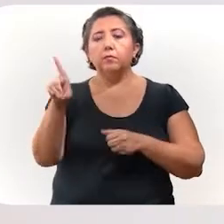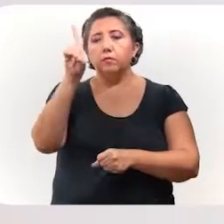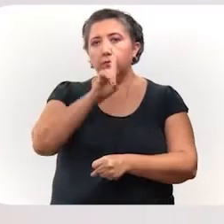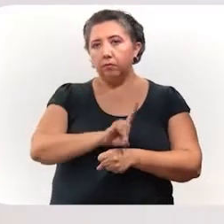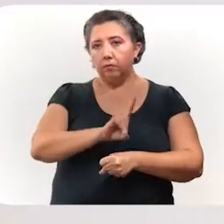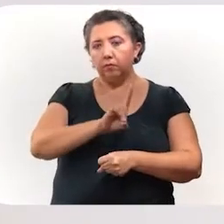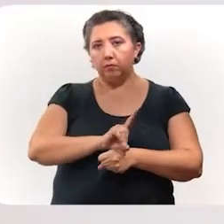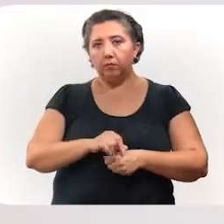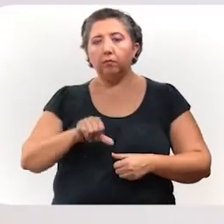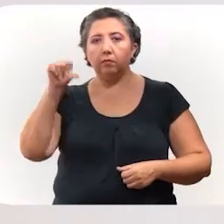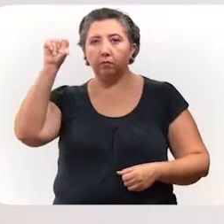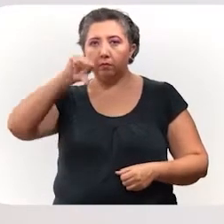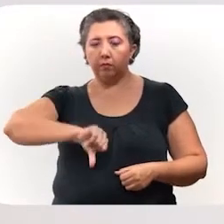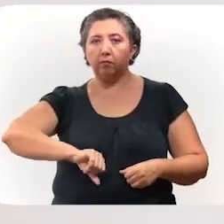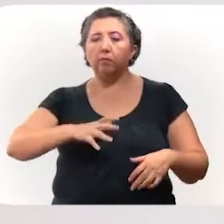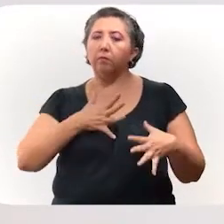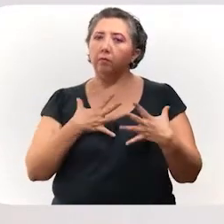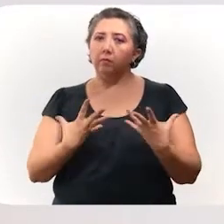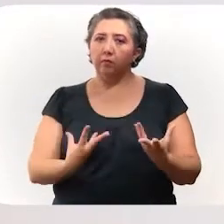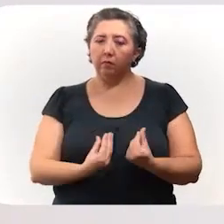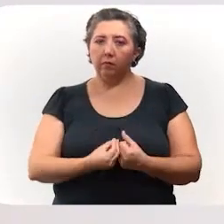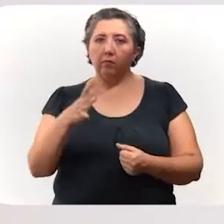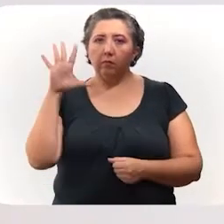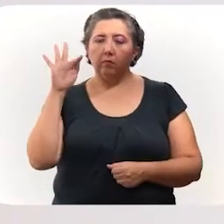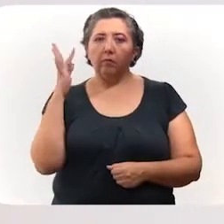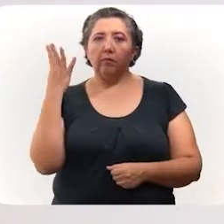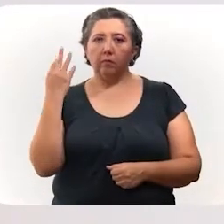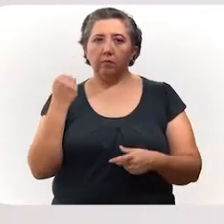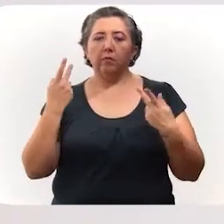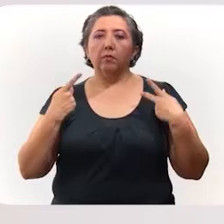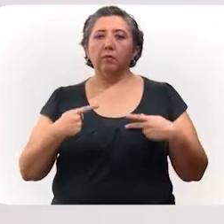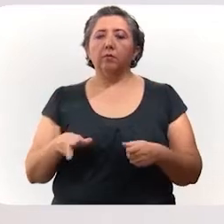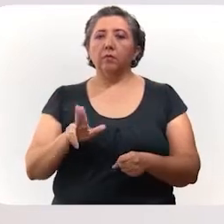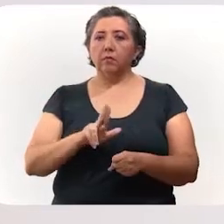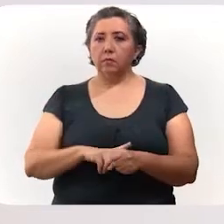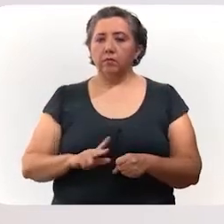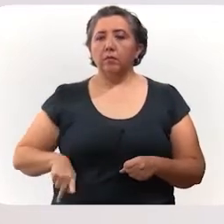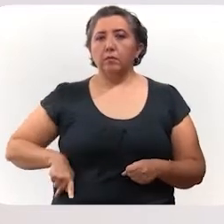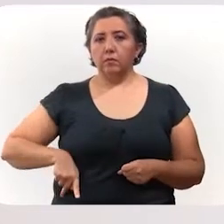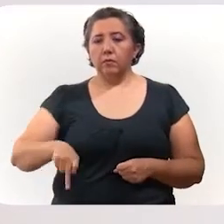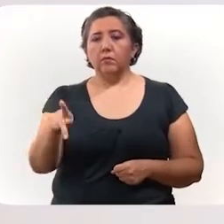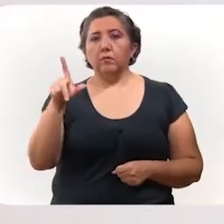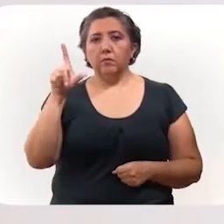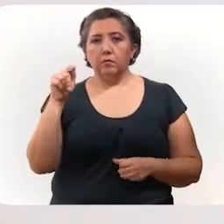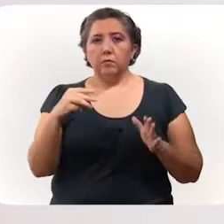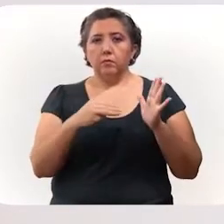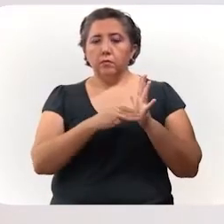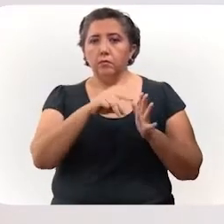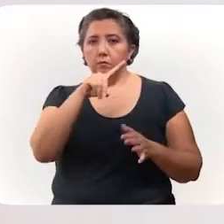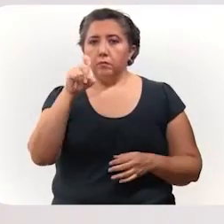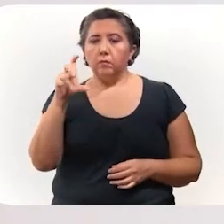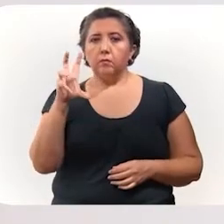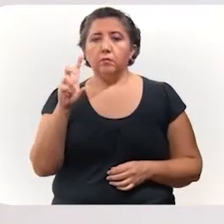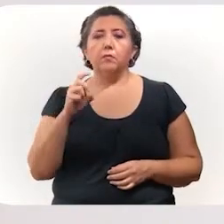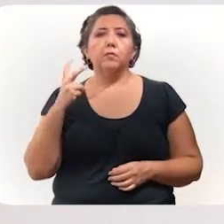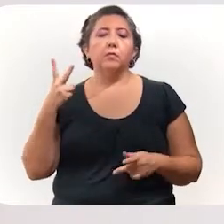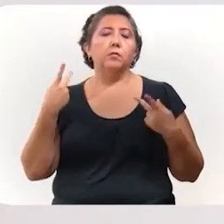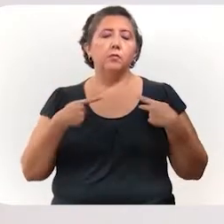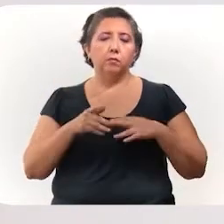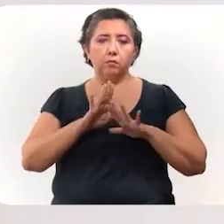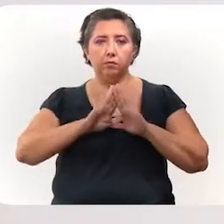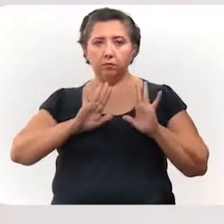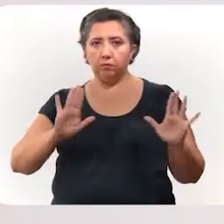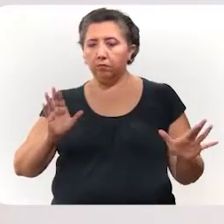los ingresos diarios. El día de hoy tenemos 49 pacientes en hospitales públicos, 70.132 pacientes ya